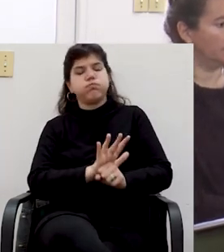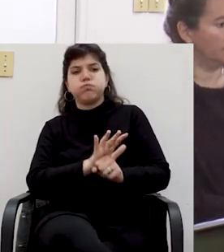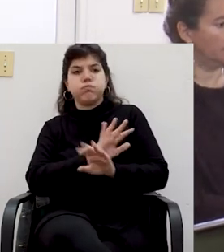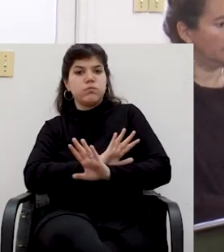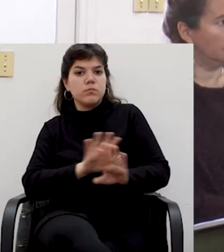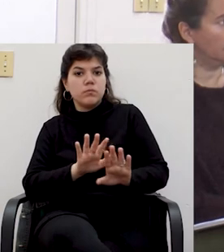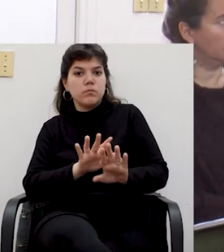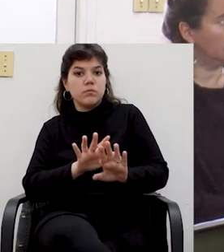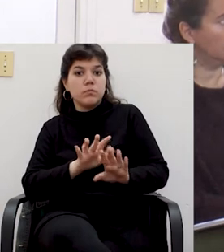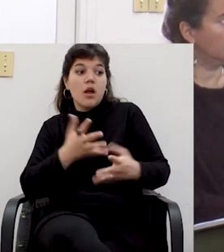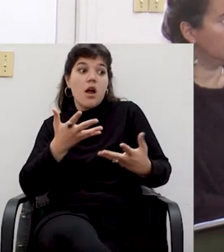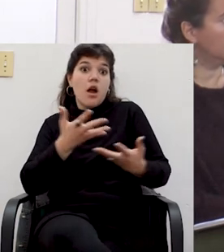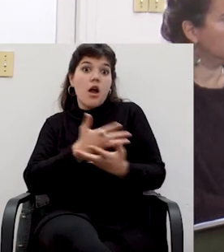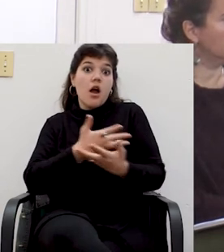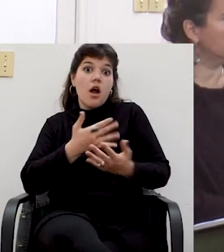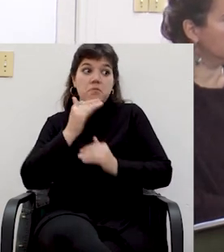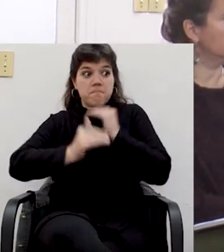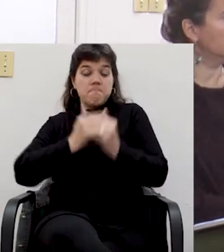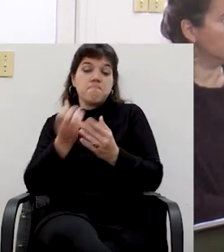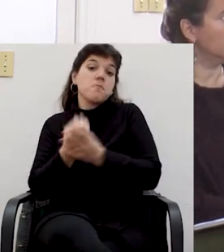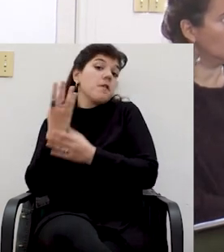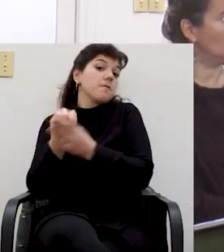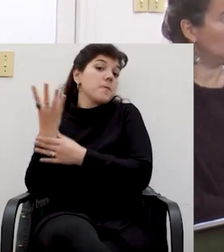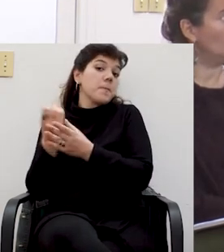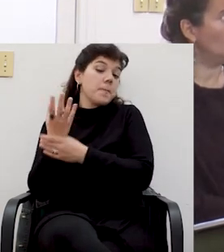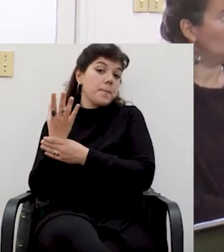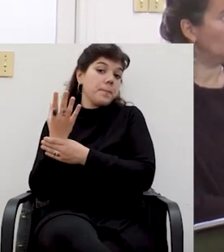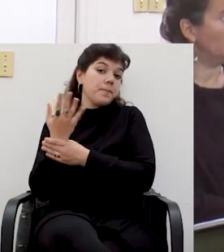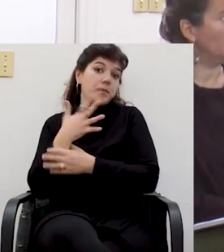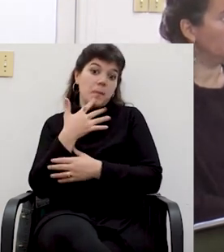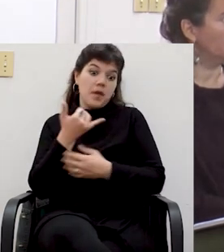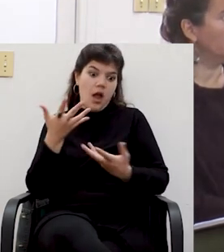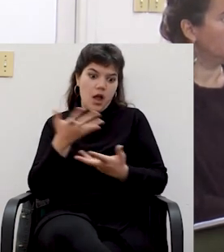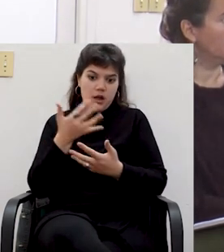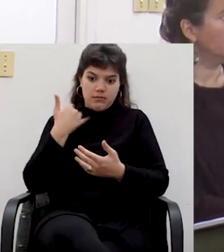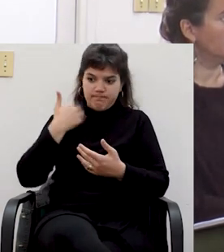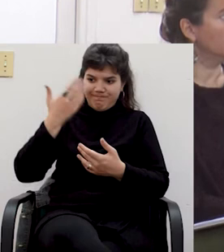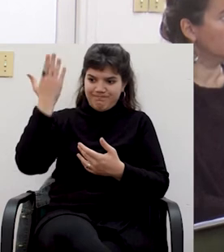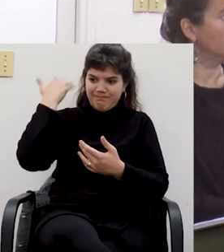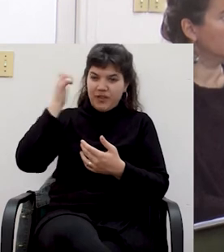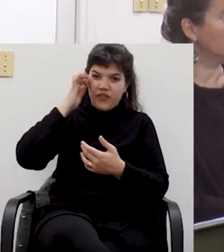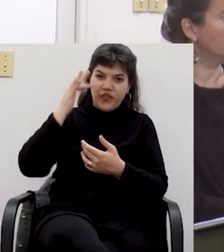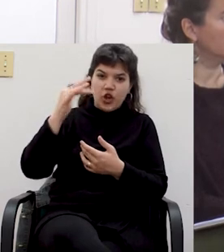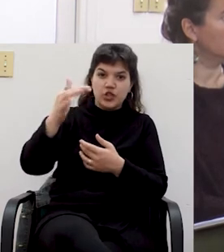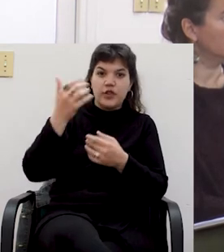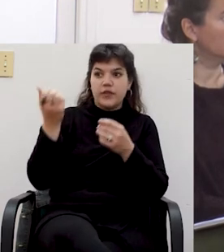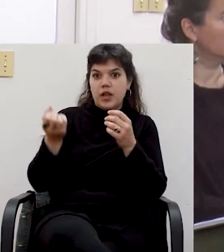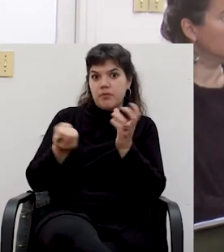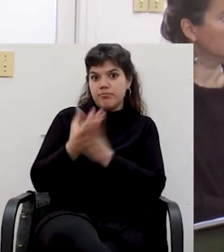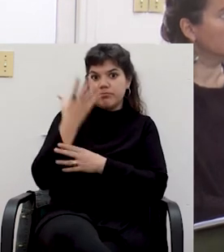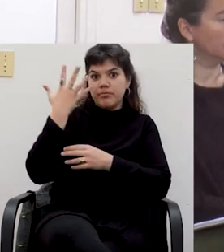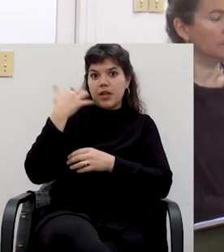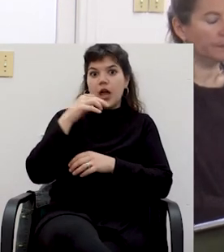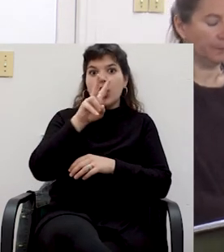invisibilizados, son procesos nuevos. Si nos vamos a la historia de la filosofía moderna, 2.500 años